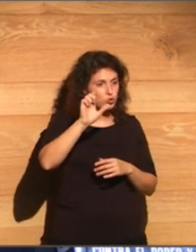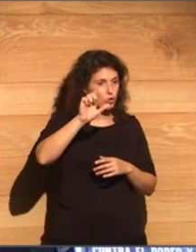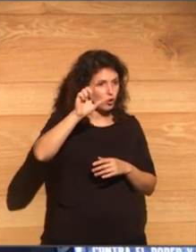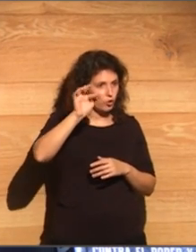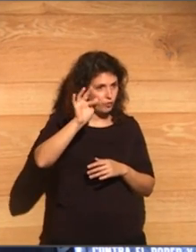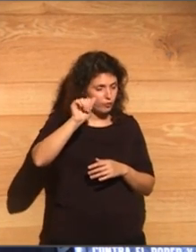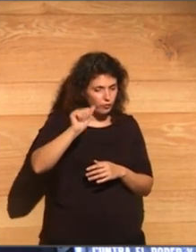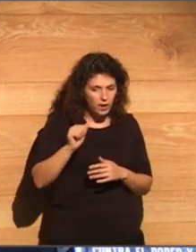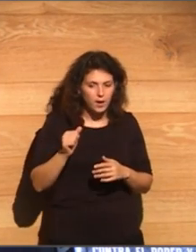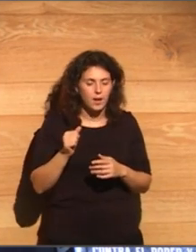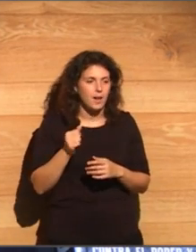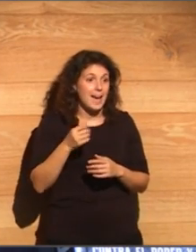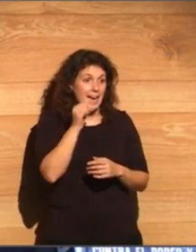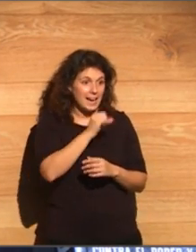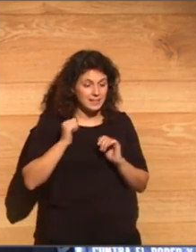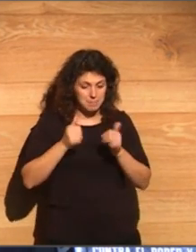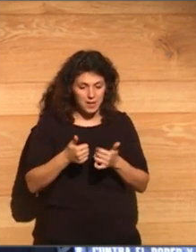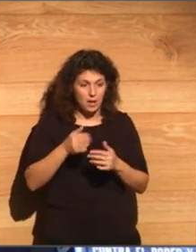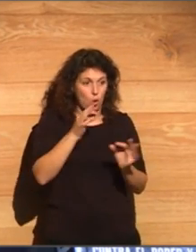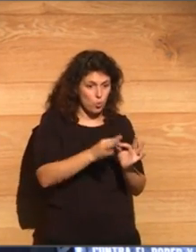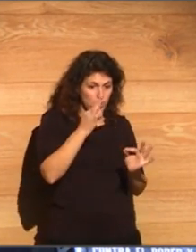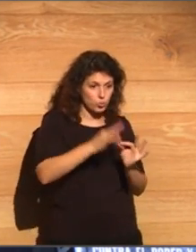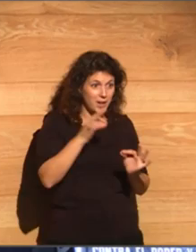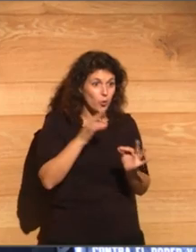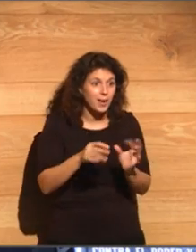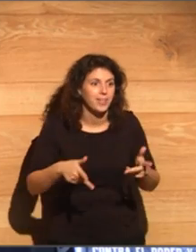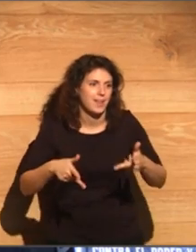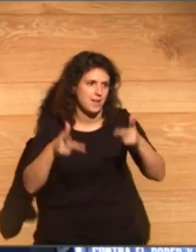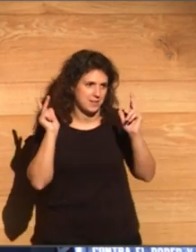cantar a por uvas de la libertad.